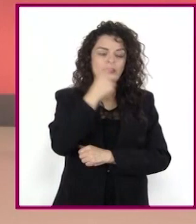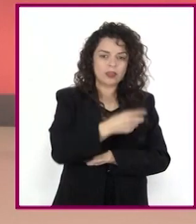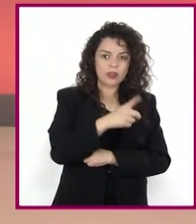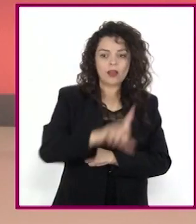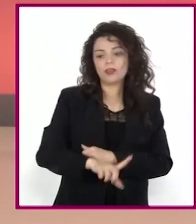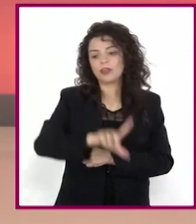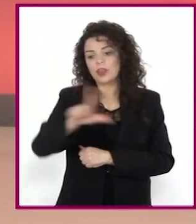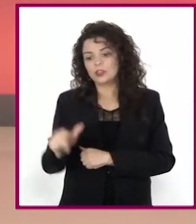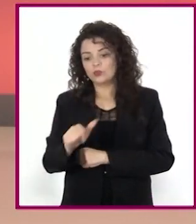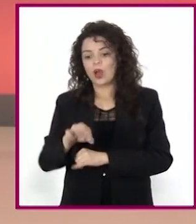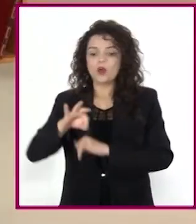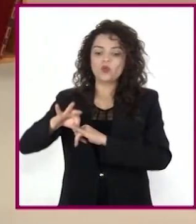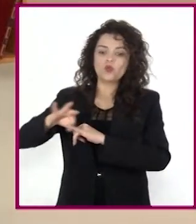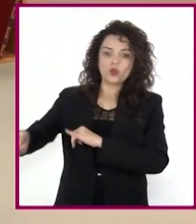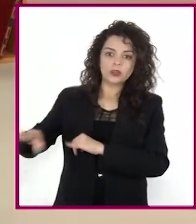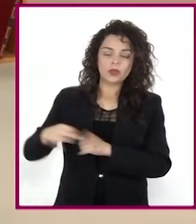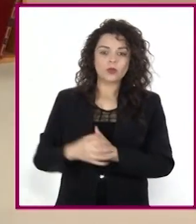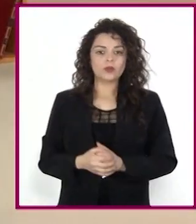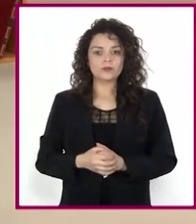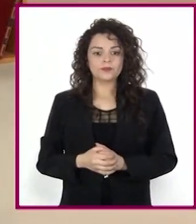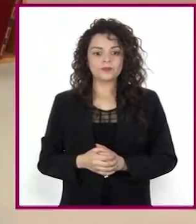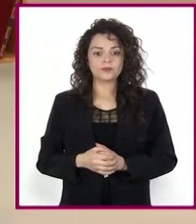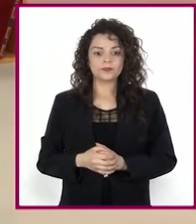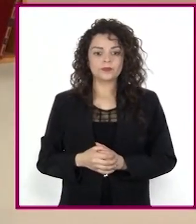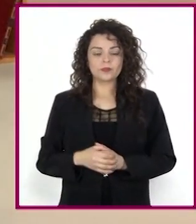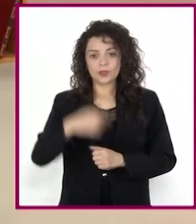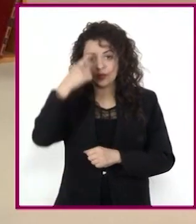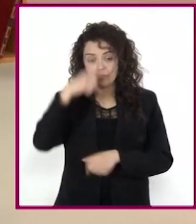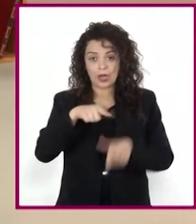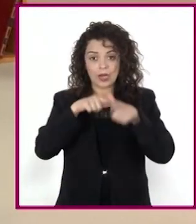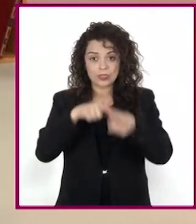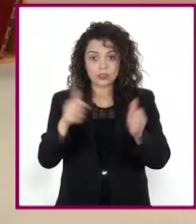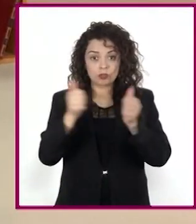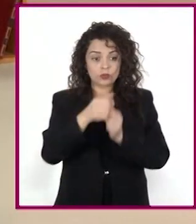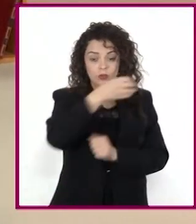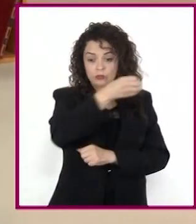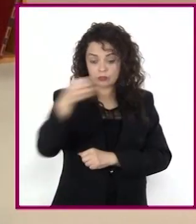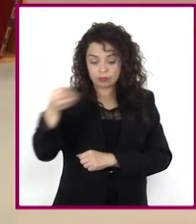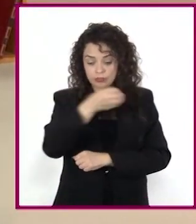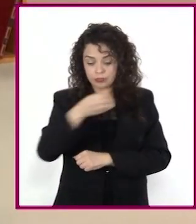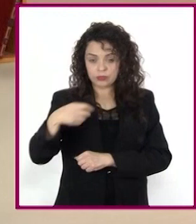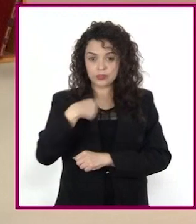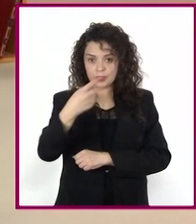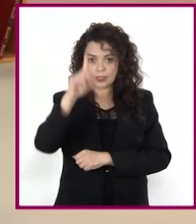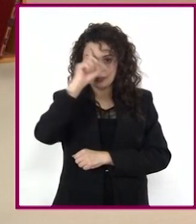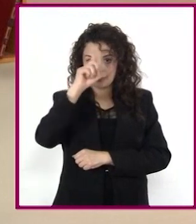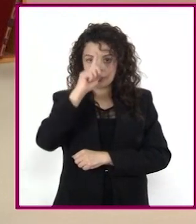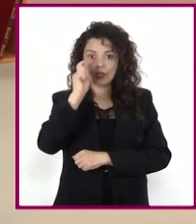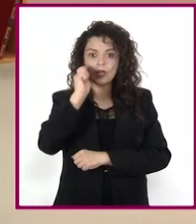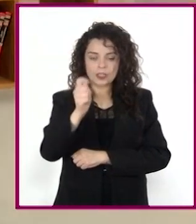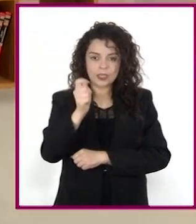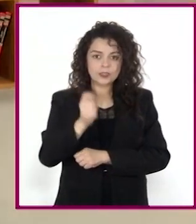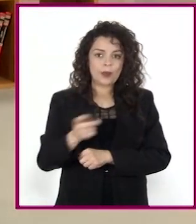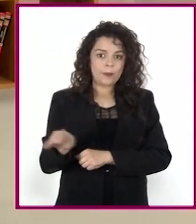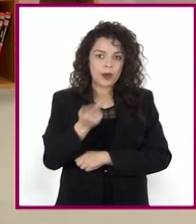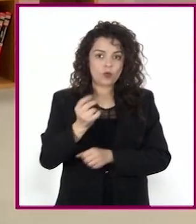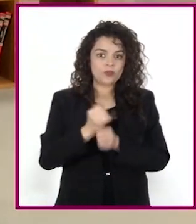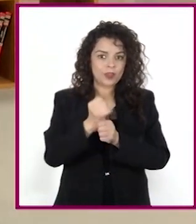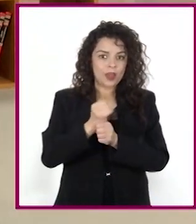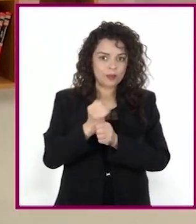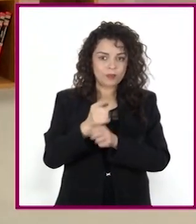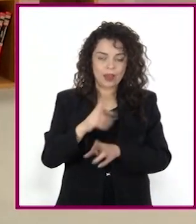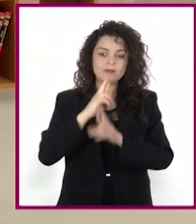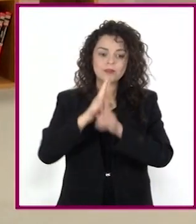después y al último. Para poder conservar la progresión temática, les sugiero contesten las preguntas de investigación.